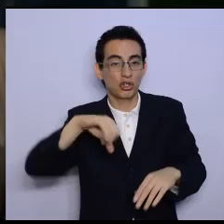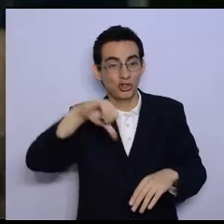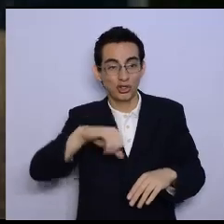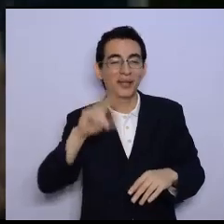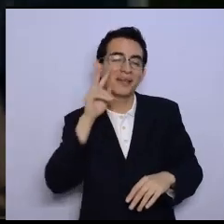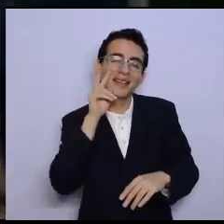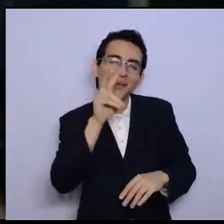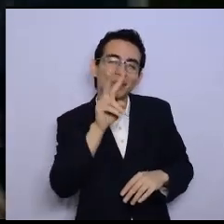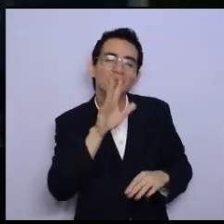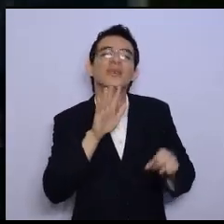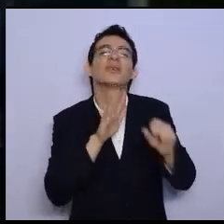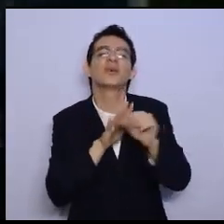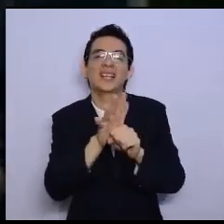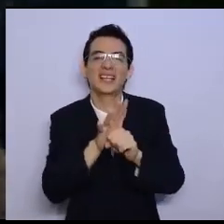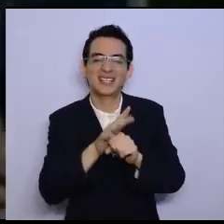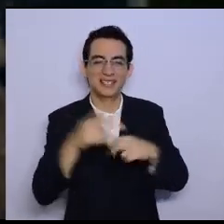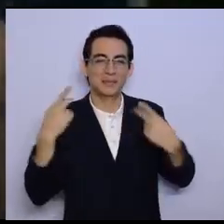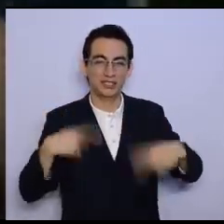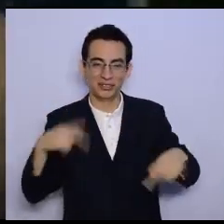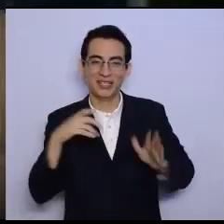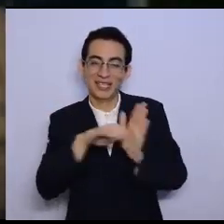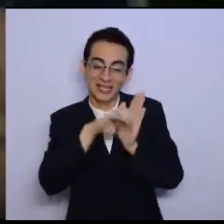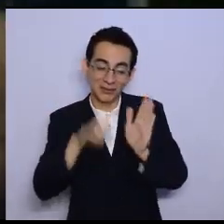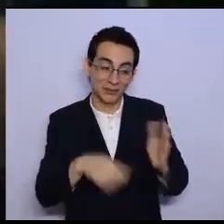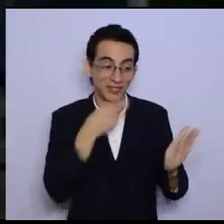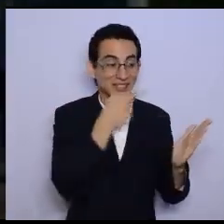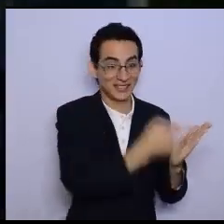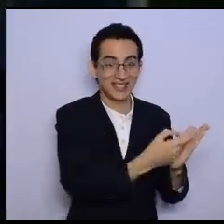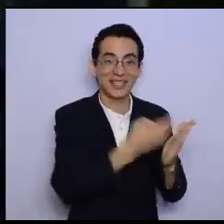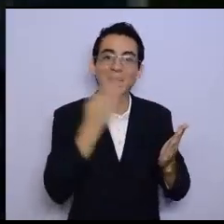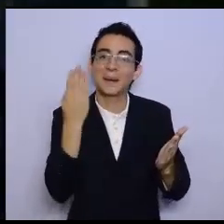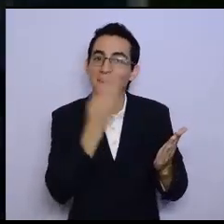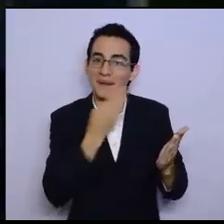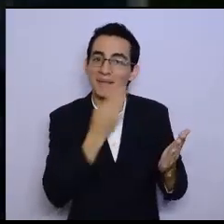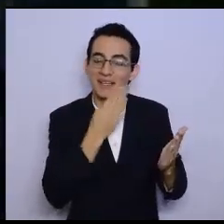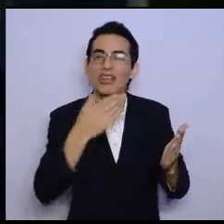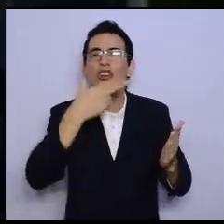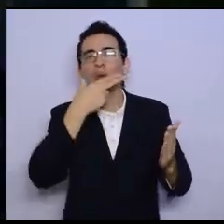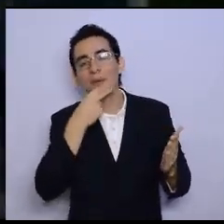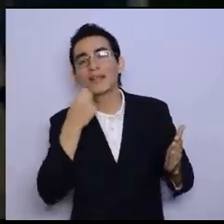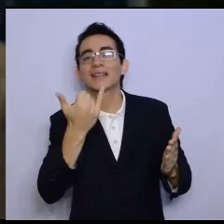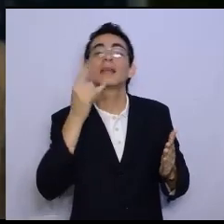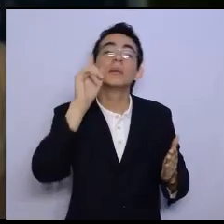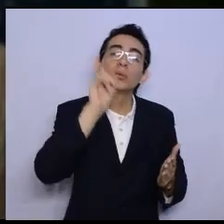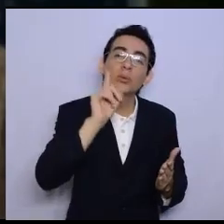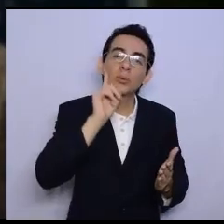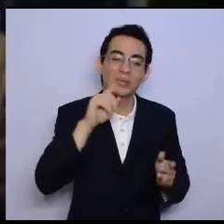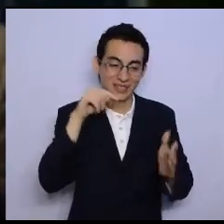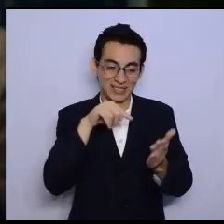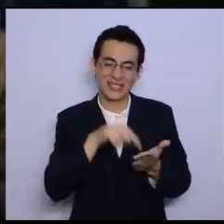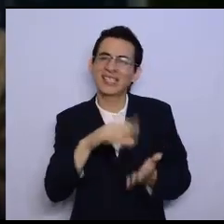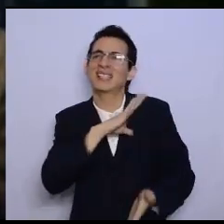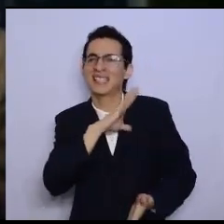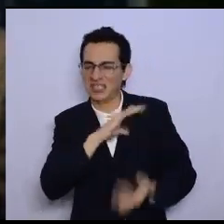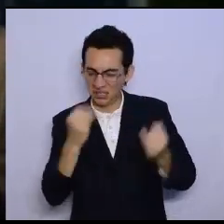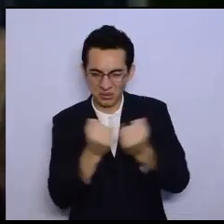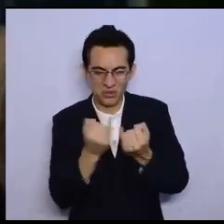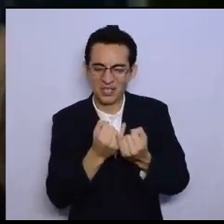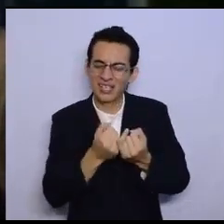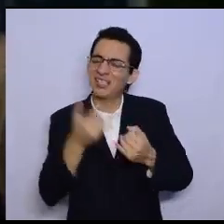ver la experiencia de los hombres, de algunos hombres en la Biblia, hombres de Dios, mujeres de Dios, que experimentaron el dolor y el